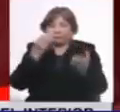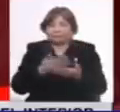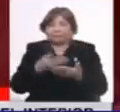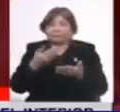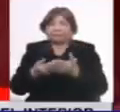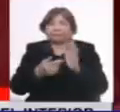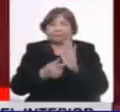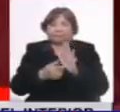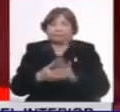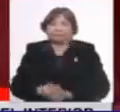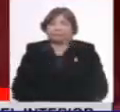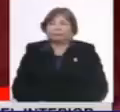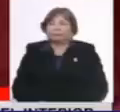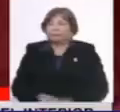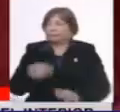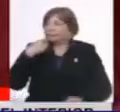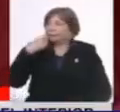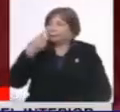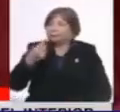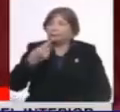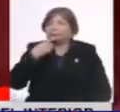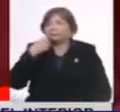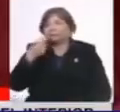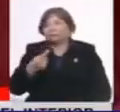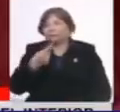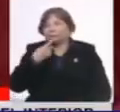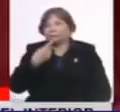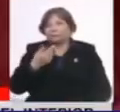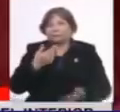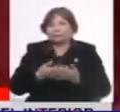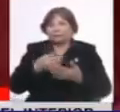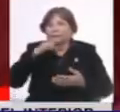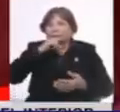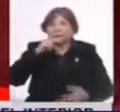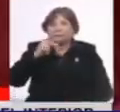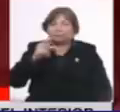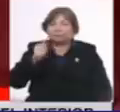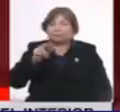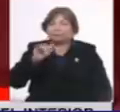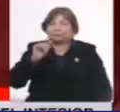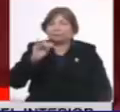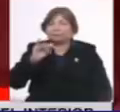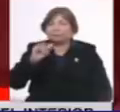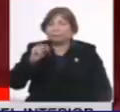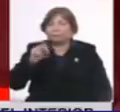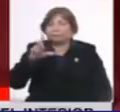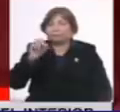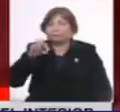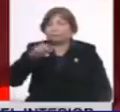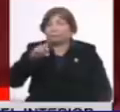prueba. Con el dicho, ¿no?, de la señora Karelín